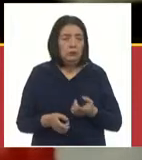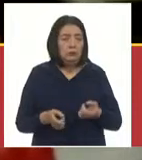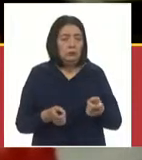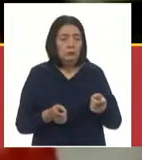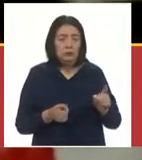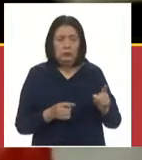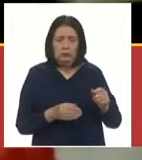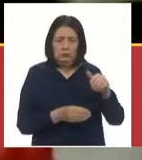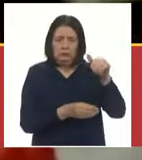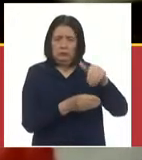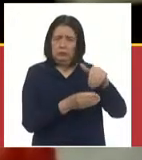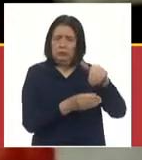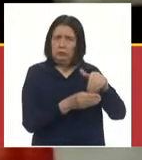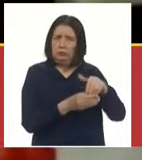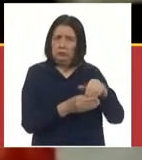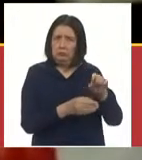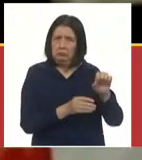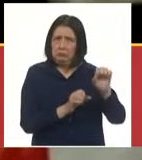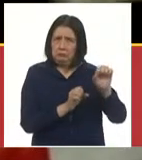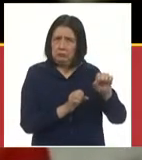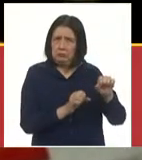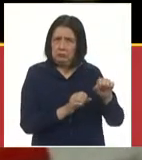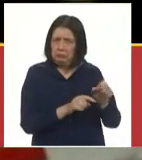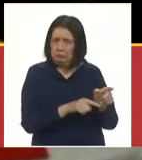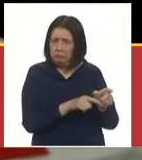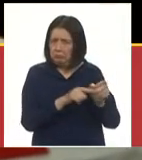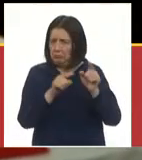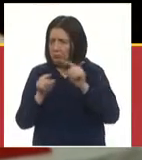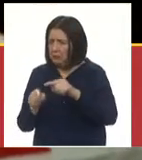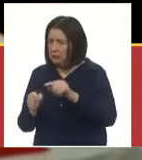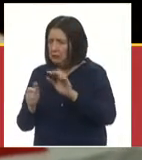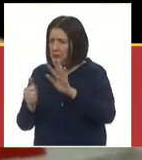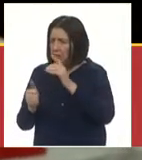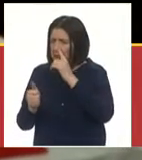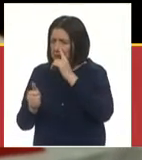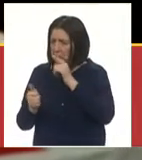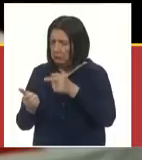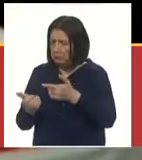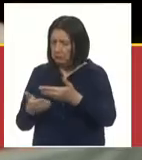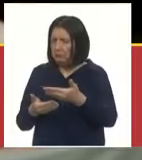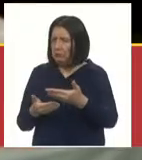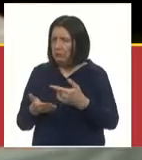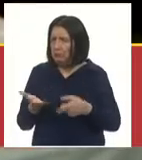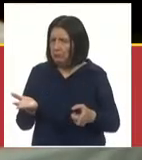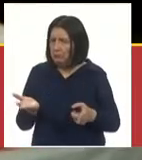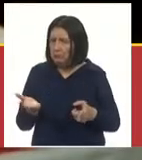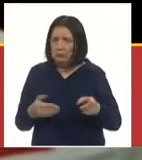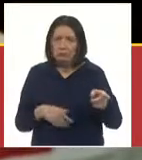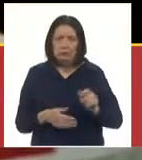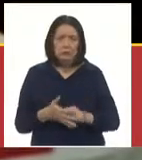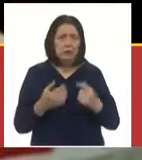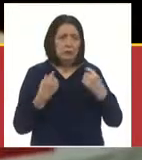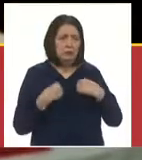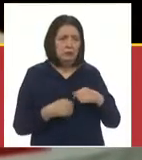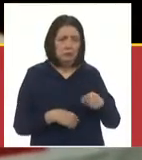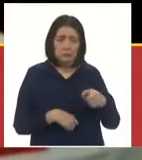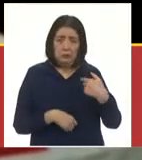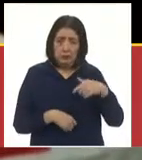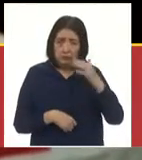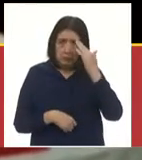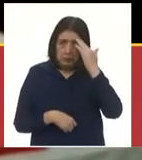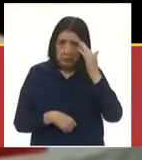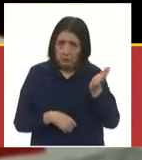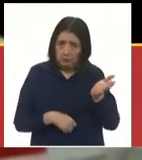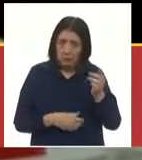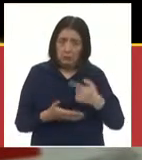las elecciones se realizaron el 6 de junio. Pero algo más, la doctora Lourdes debe conocer